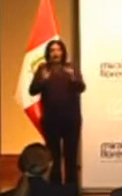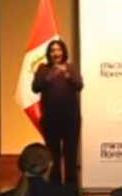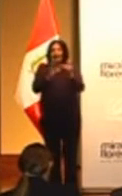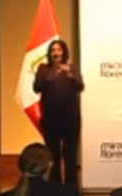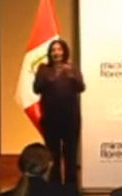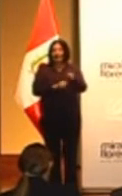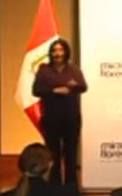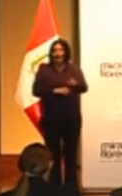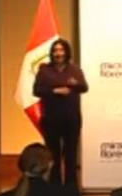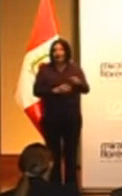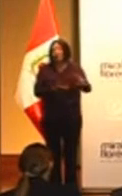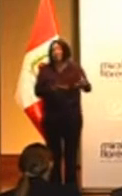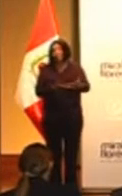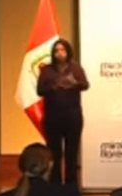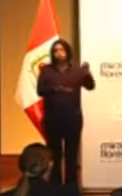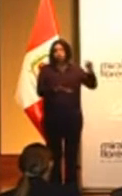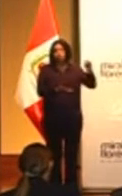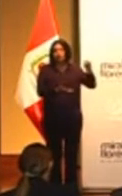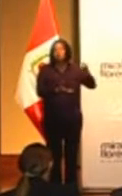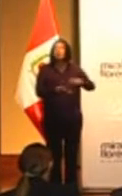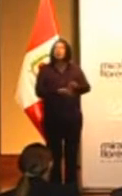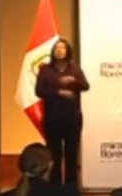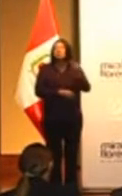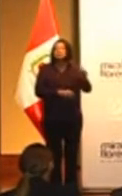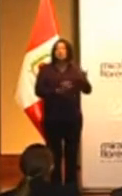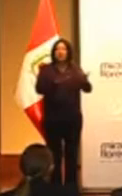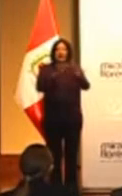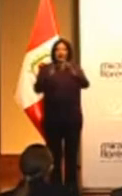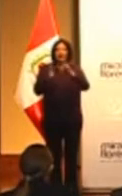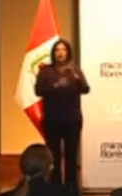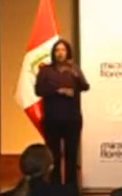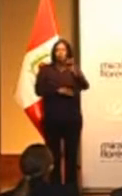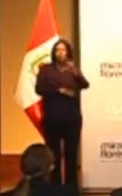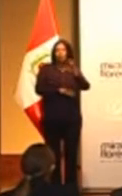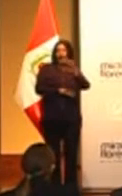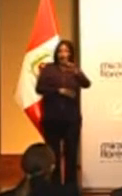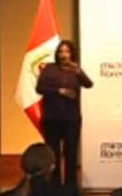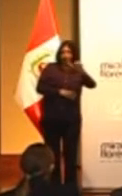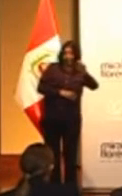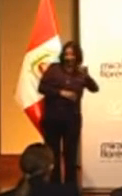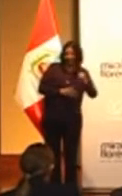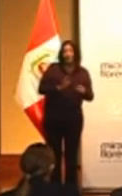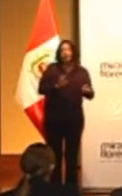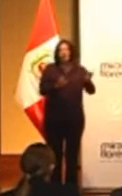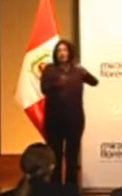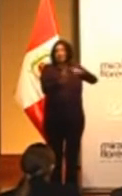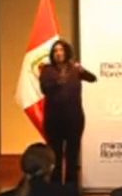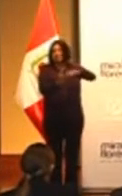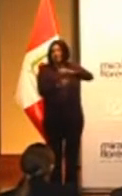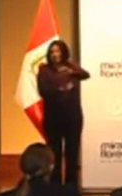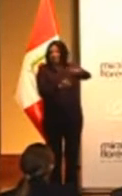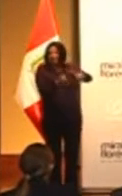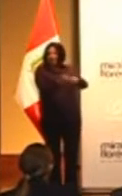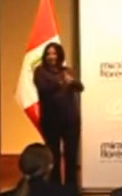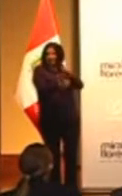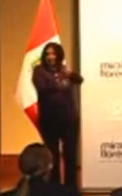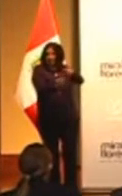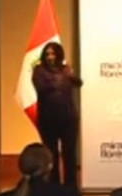fue arrebatada por la red Orellana, que estaban involucrados detrás de todo este